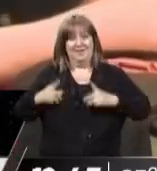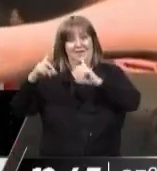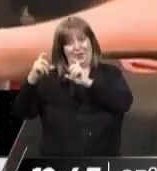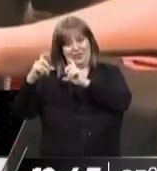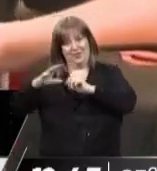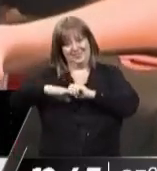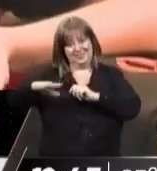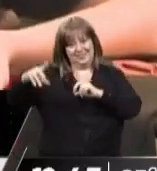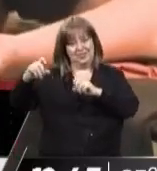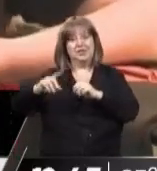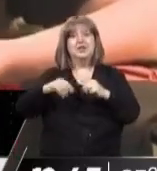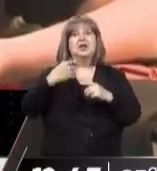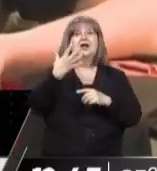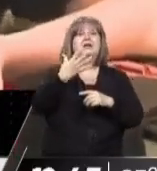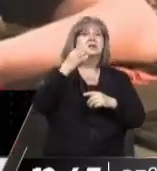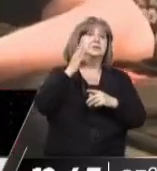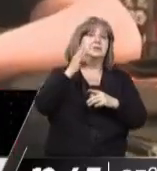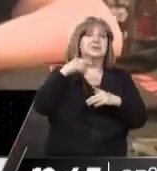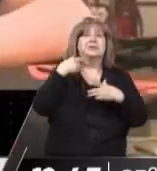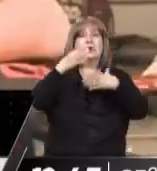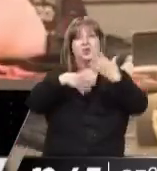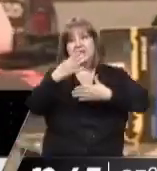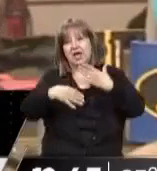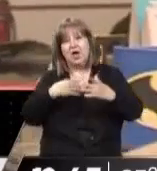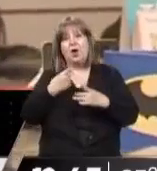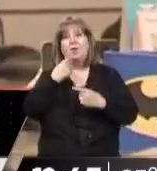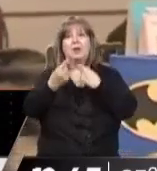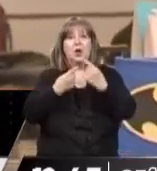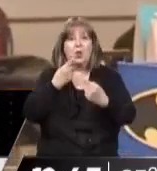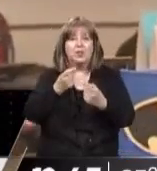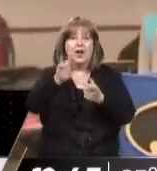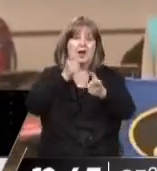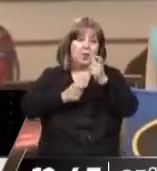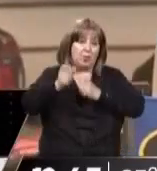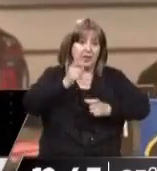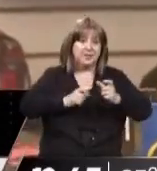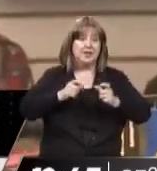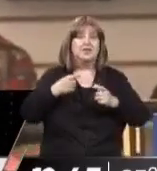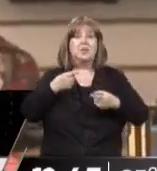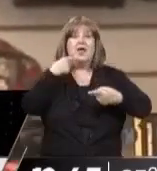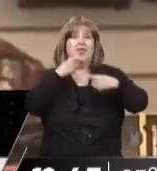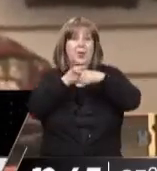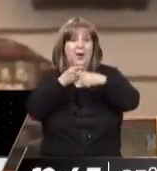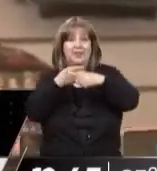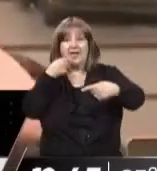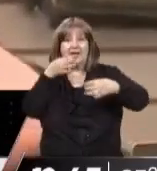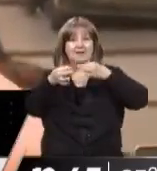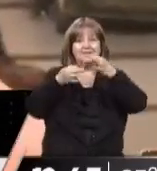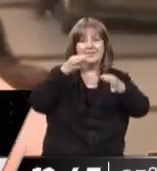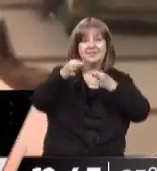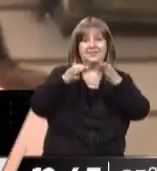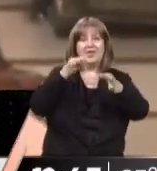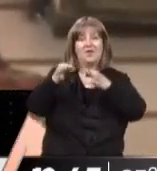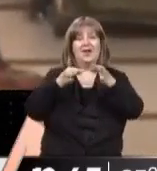en punto arrancamos con todas las actividades como sorteos, preguntas y respuestas de Batman. Y también vamos a hacer un debate, que esto atento a todos los